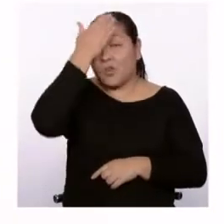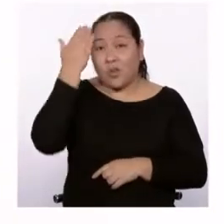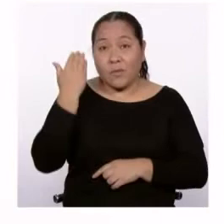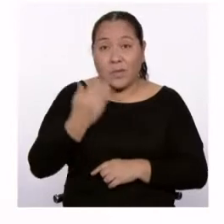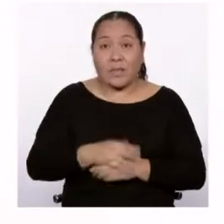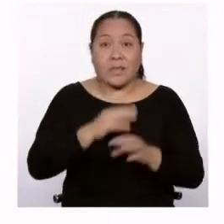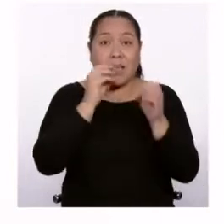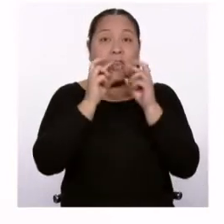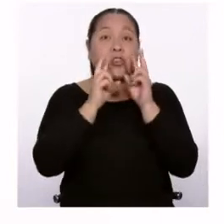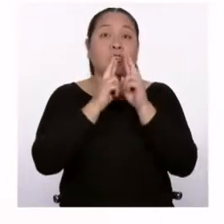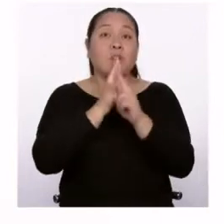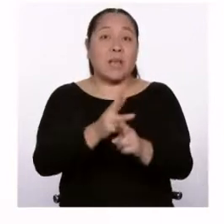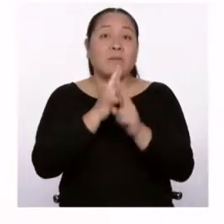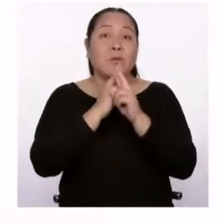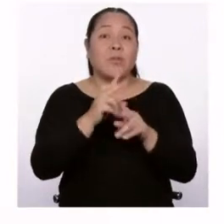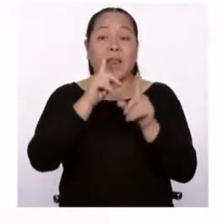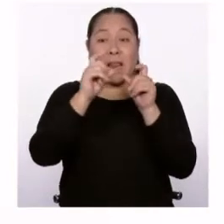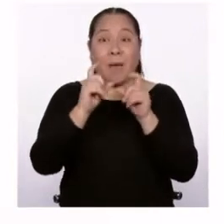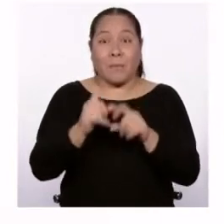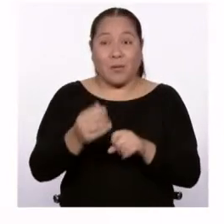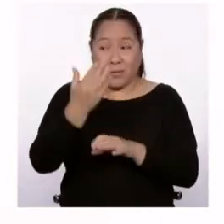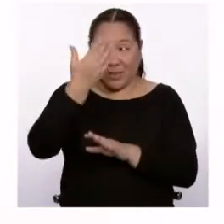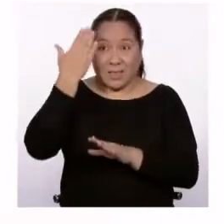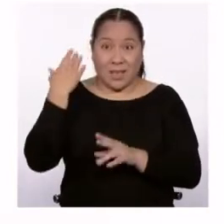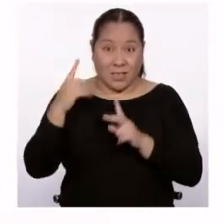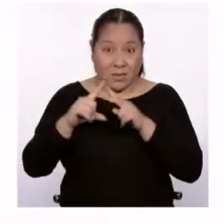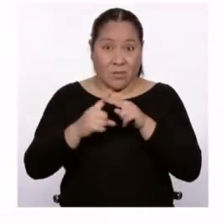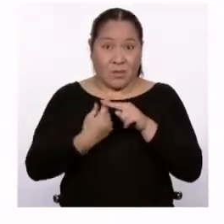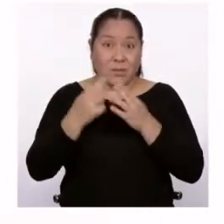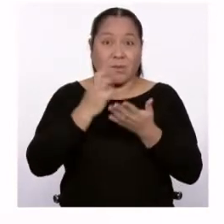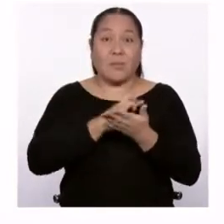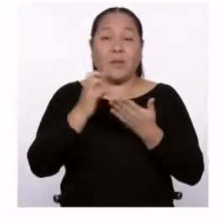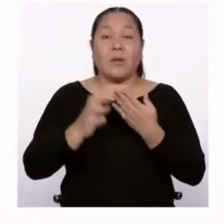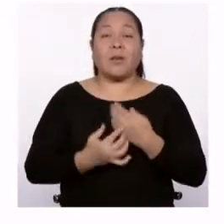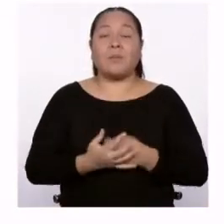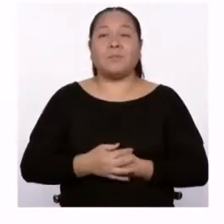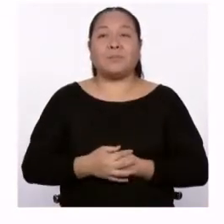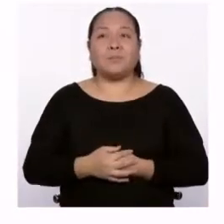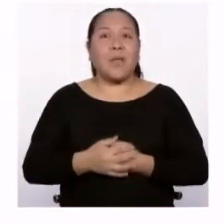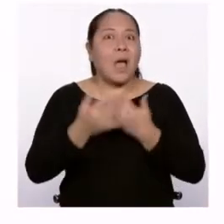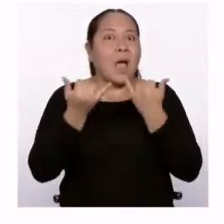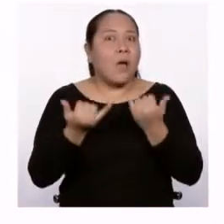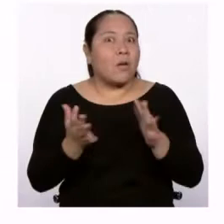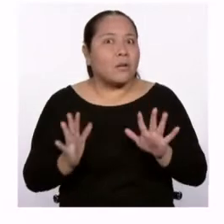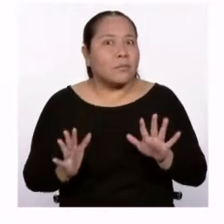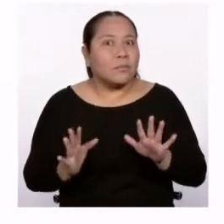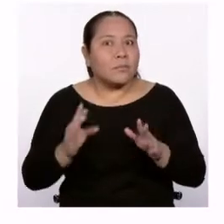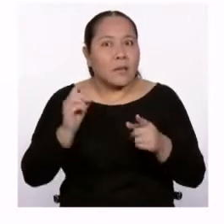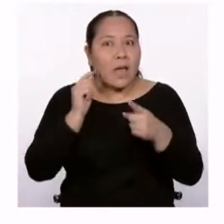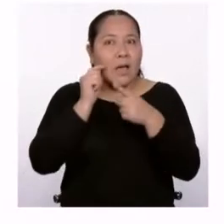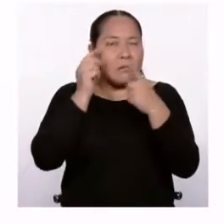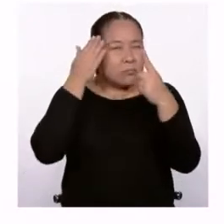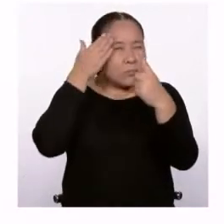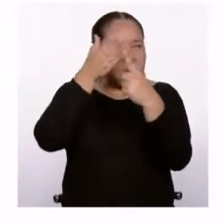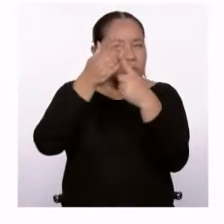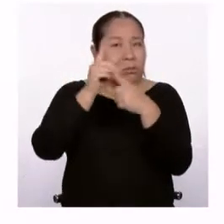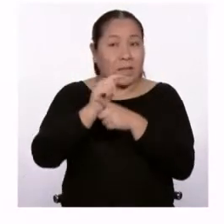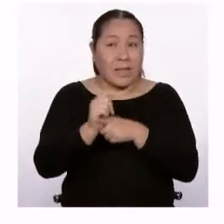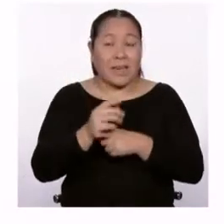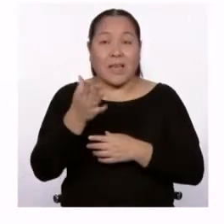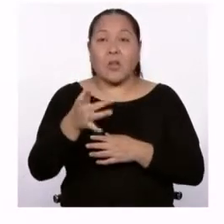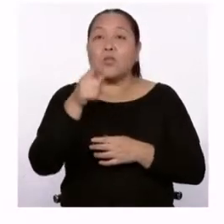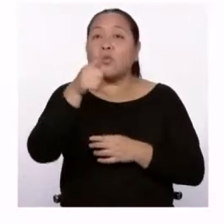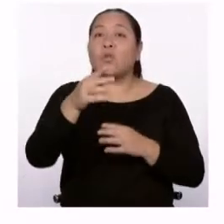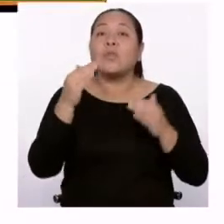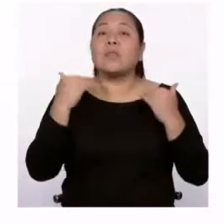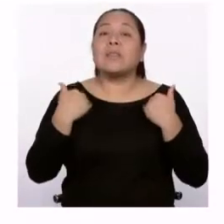olvides de resolver las preguntas que dejamos al inicio del programa. Ahora, el reto es el siguiente. Deben